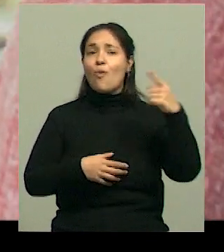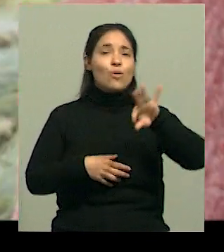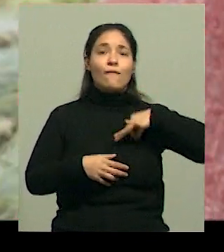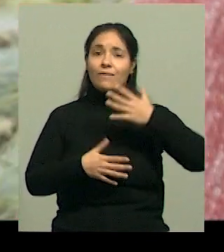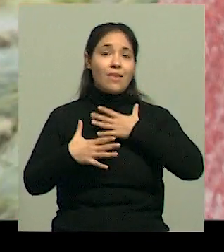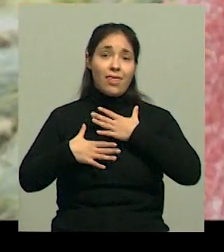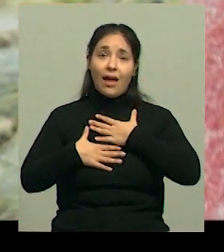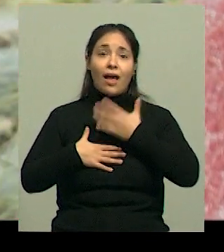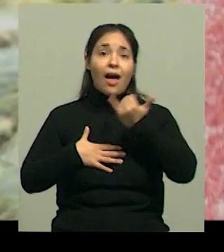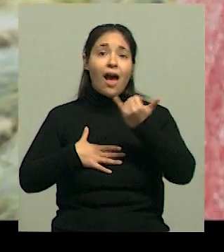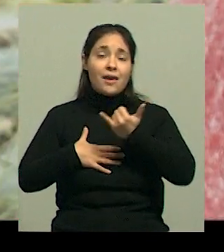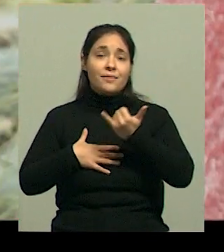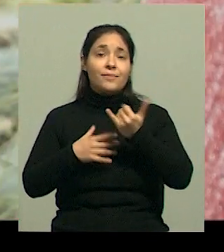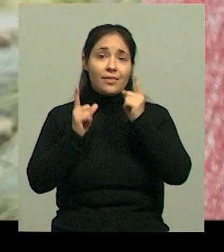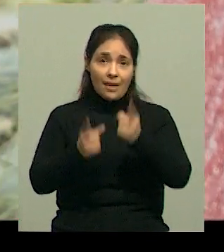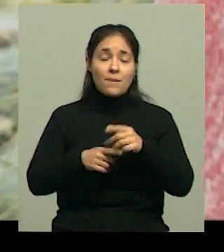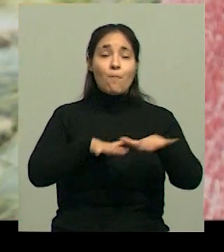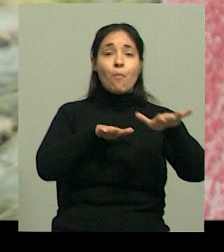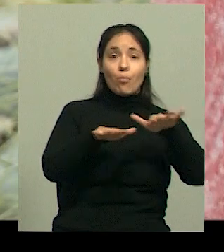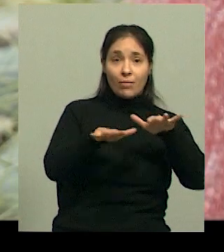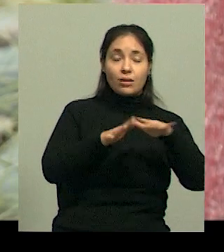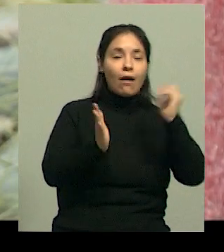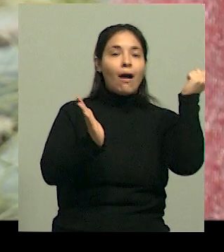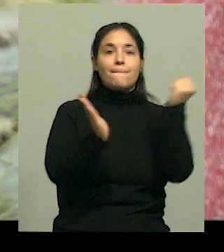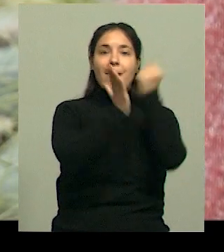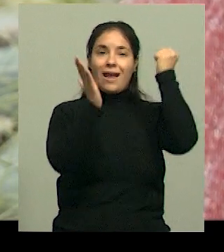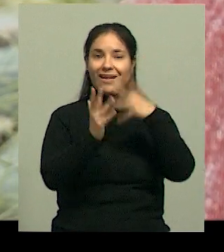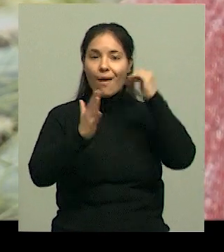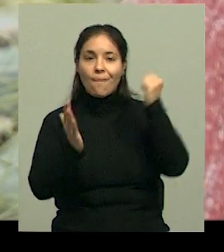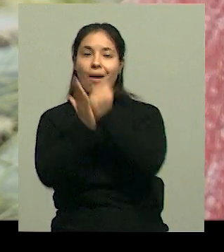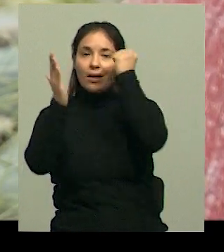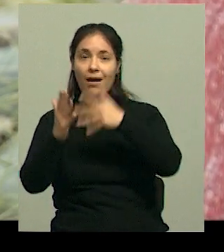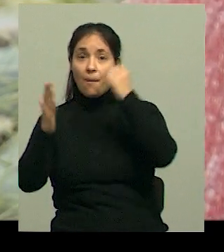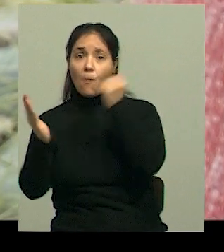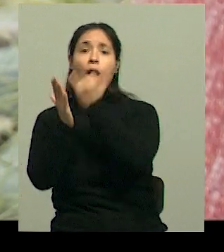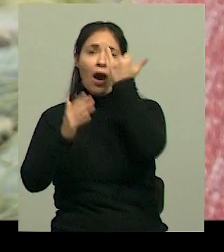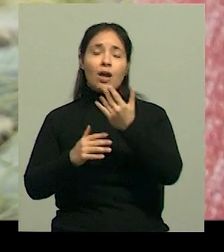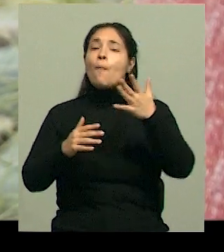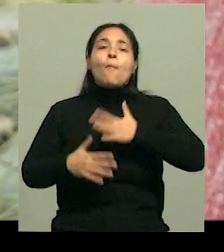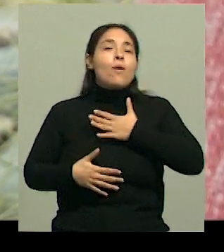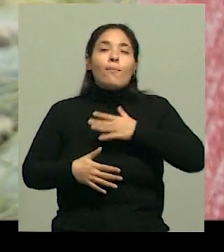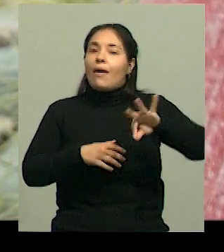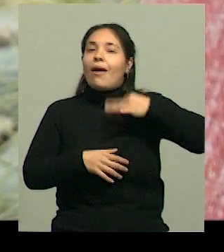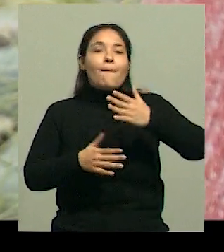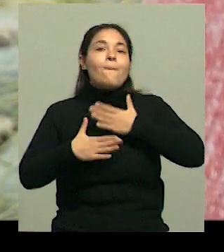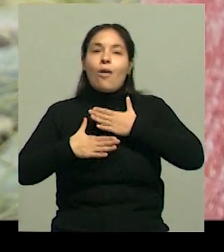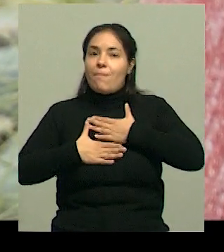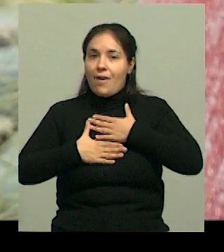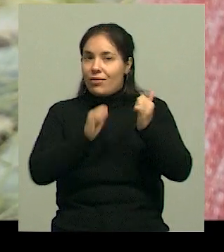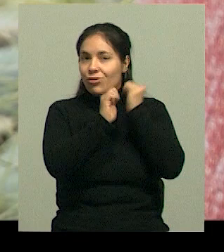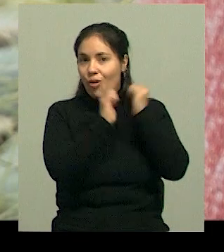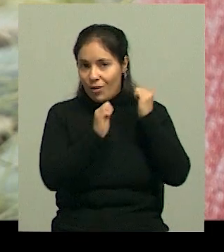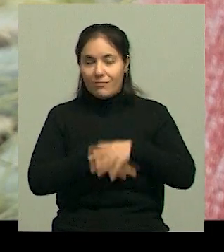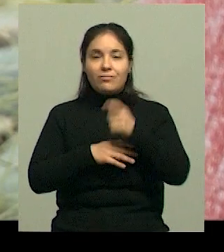persona, tenemos momentos que marcan nuestra vida, nuestra historia, o sea, ya sea por